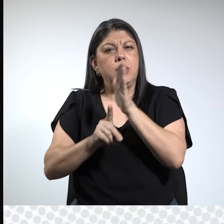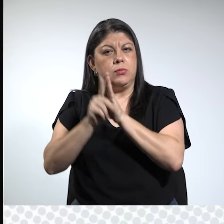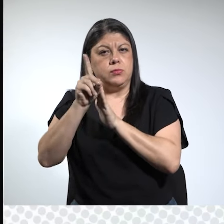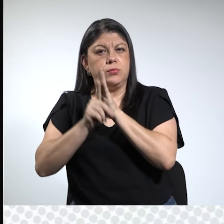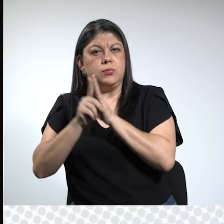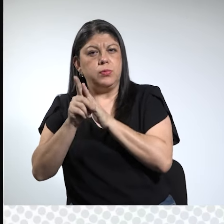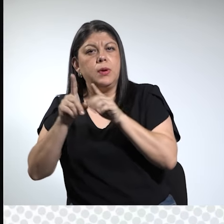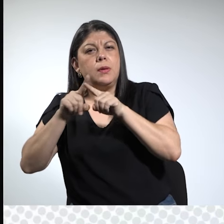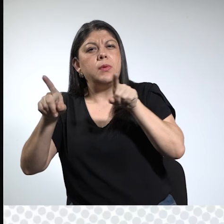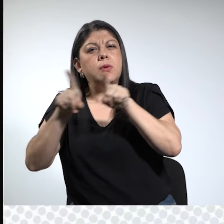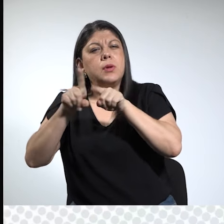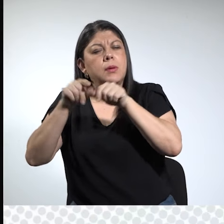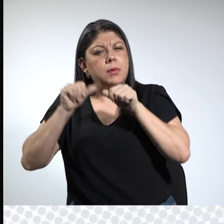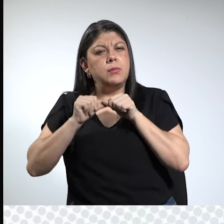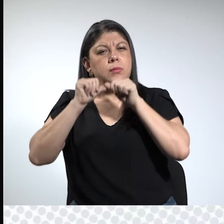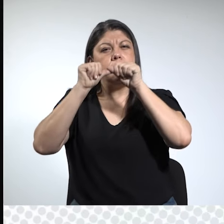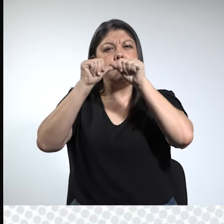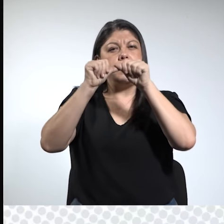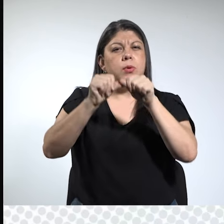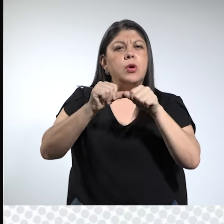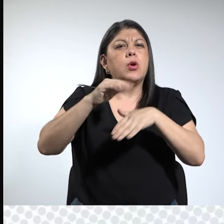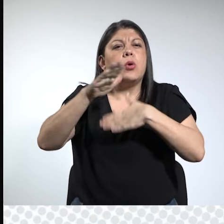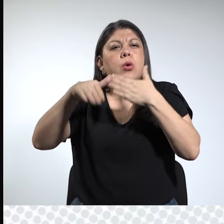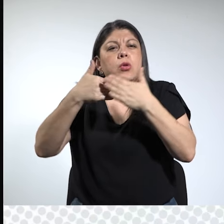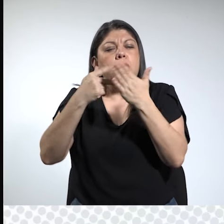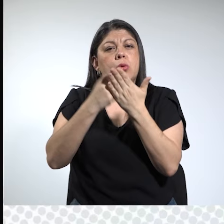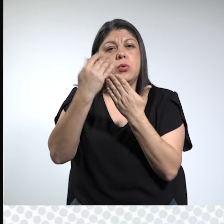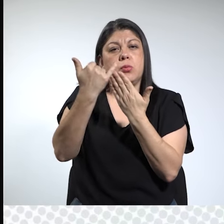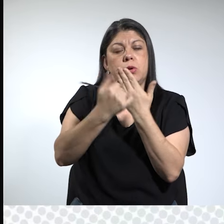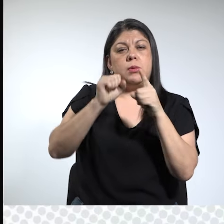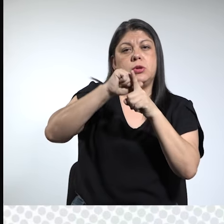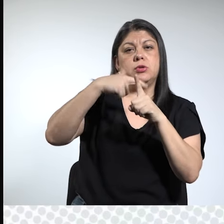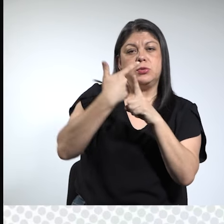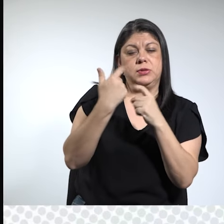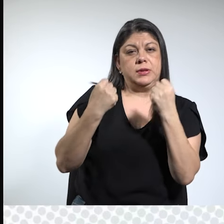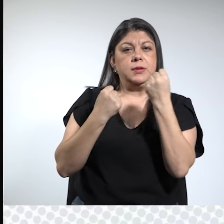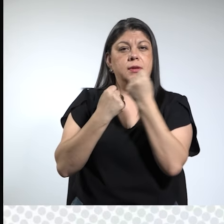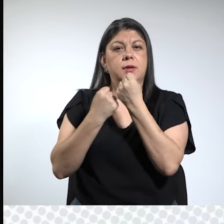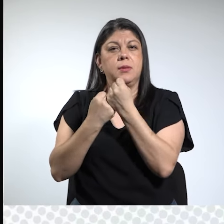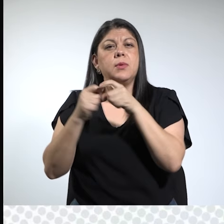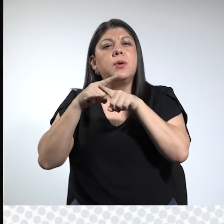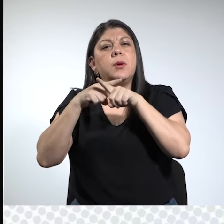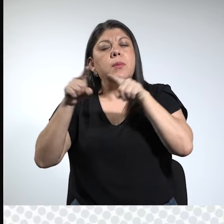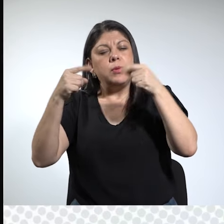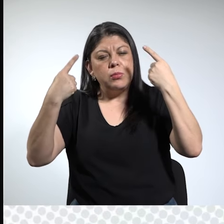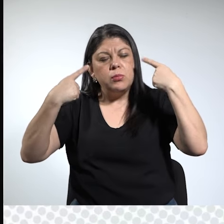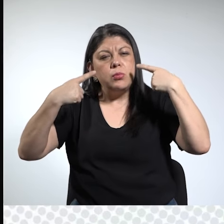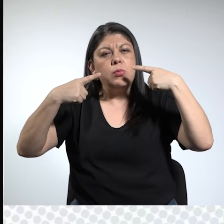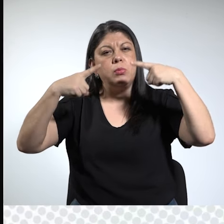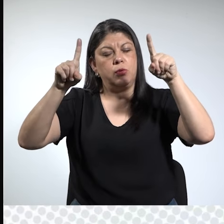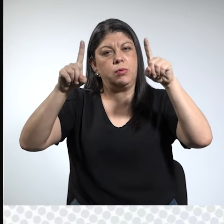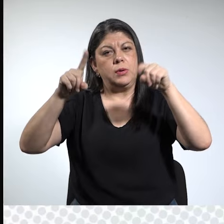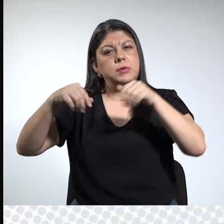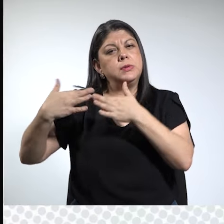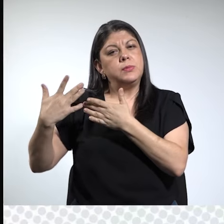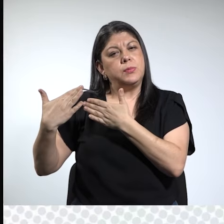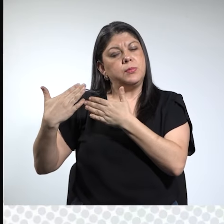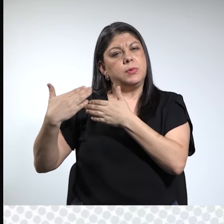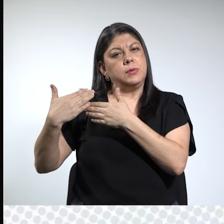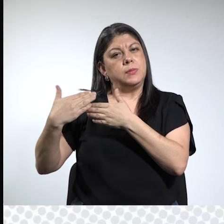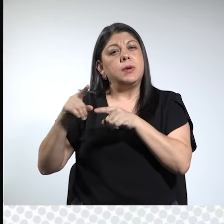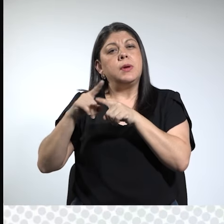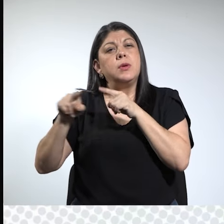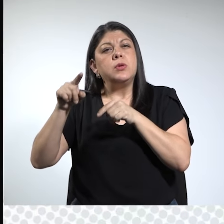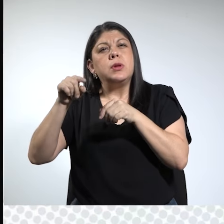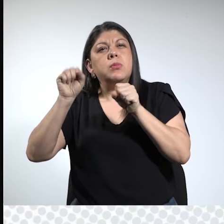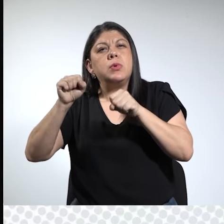también continuar con todo lo que son los programas sociales de apoyo mientras se llega a ese lugar. Cuando